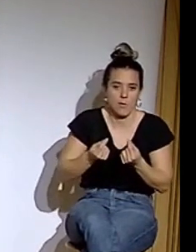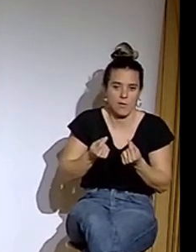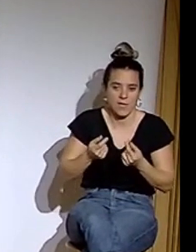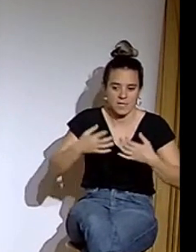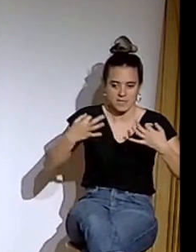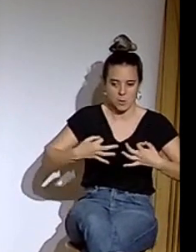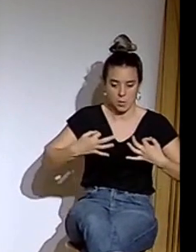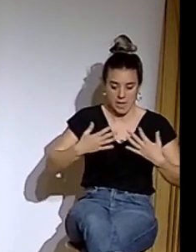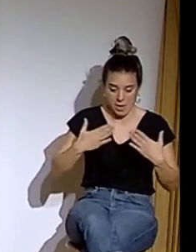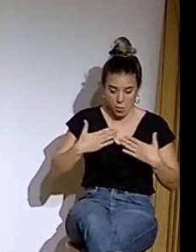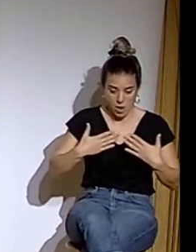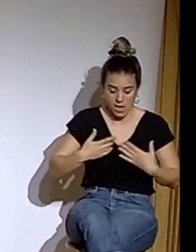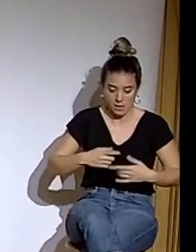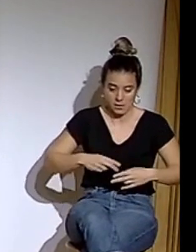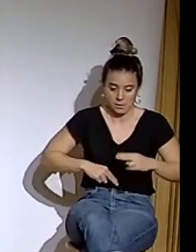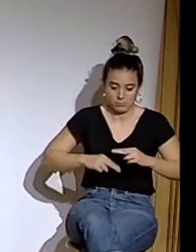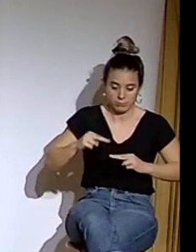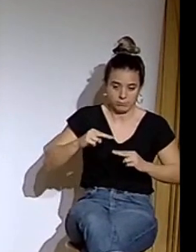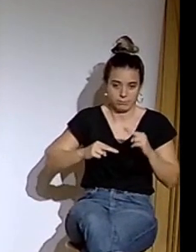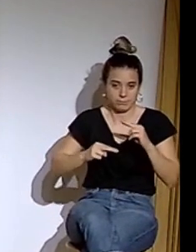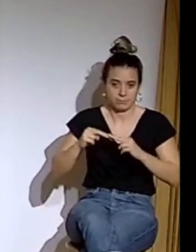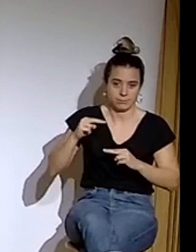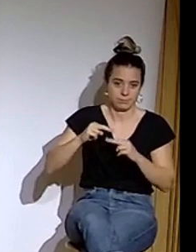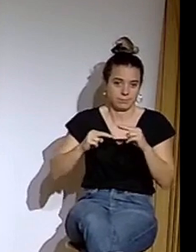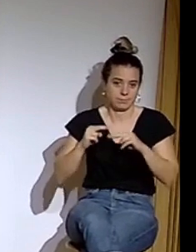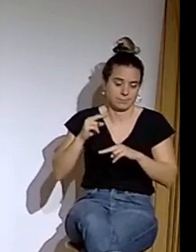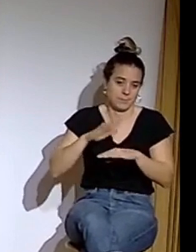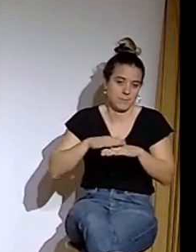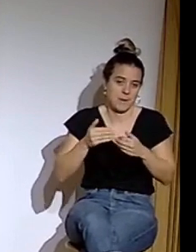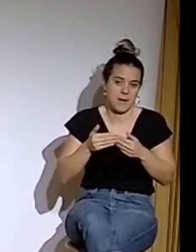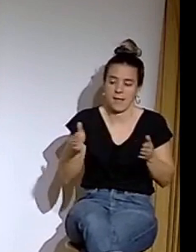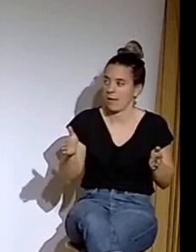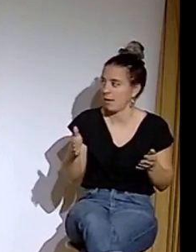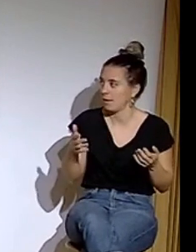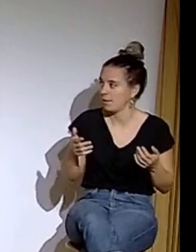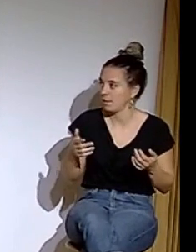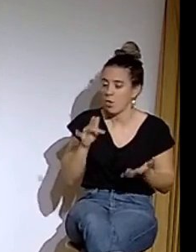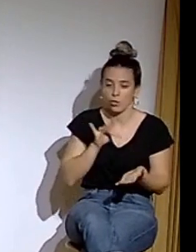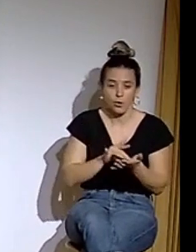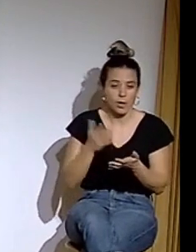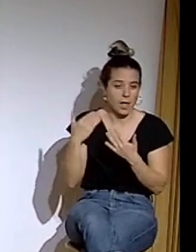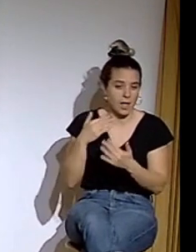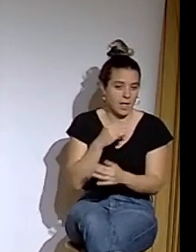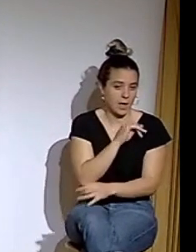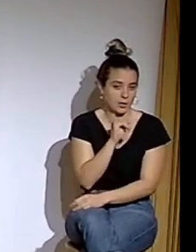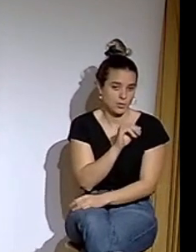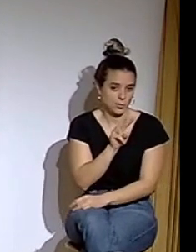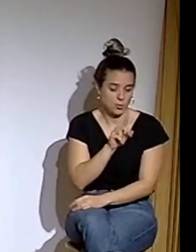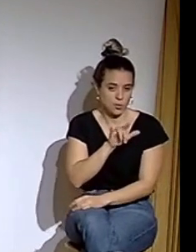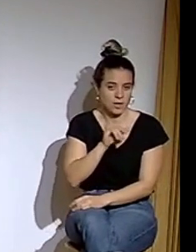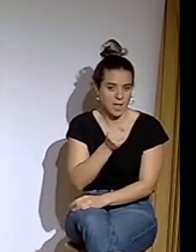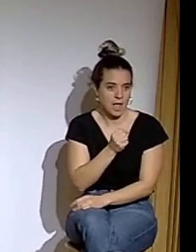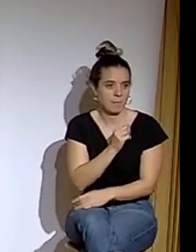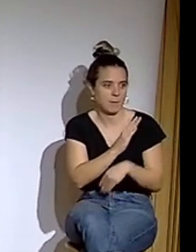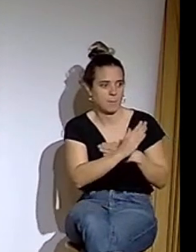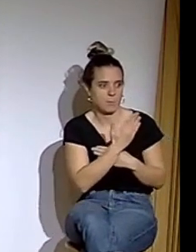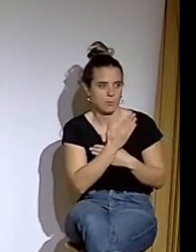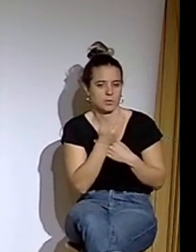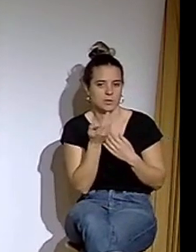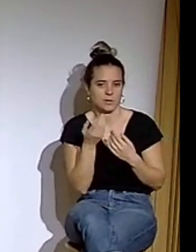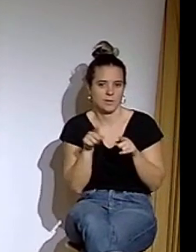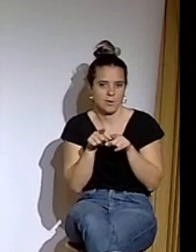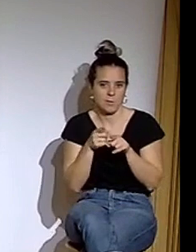exponer esa parte de ti o sea yo cuando Julia me propuso es poner el collage en ese fin de semana